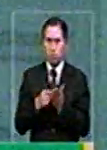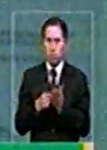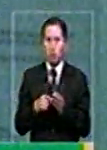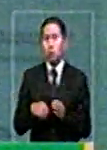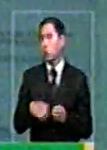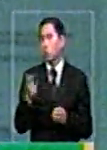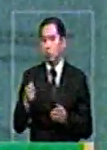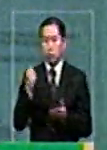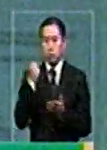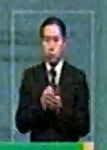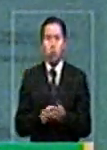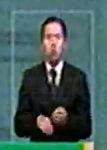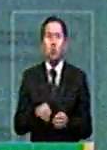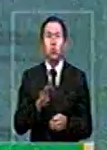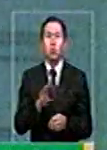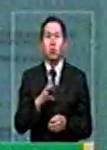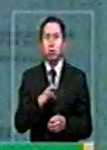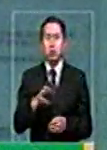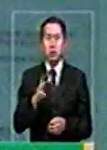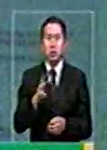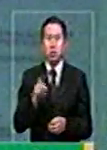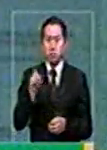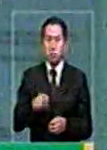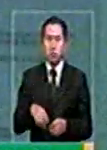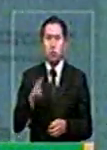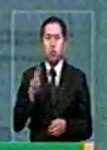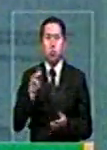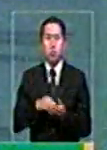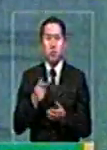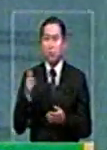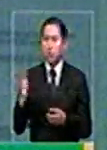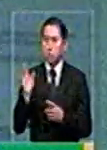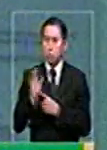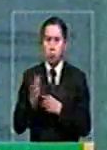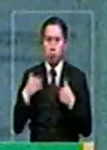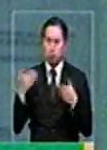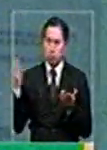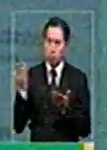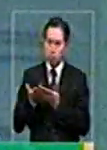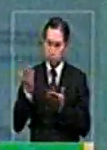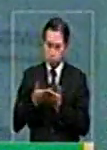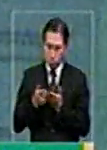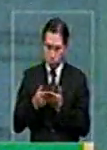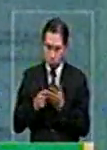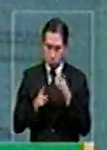poder 406, quebrado 2013, y otros más que nos van llegando.